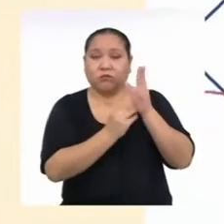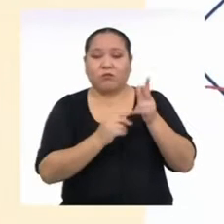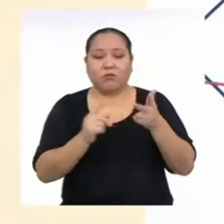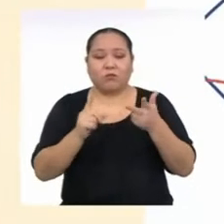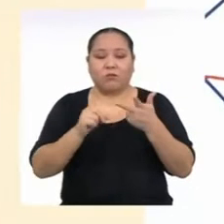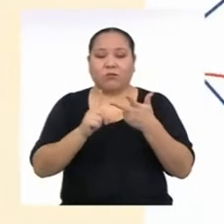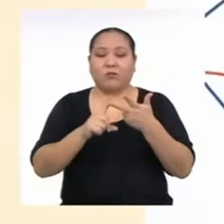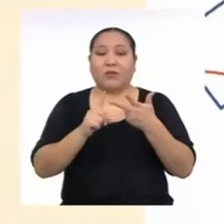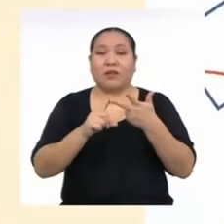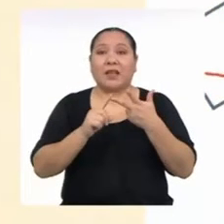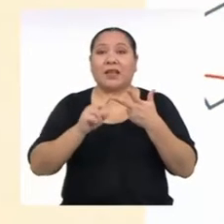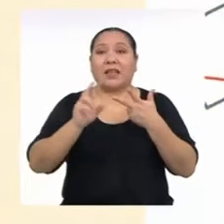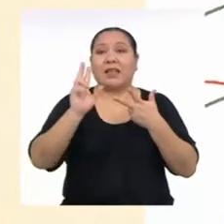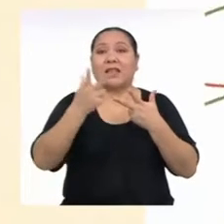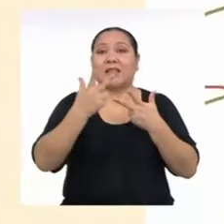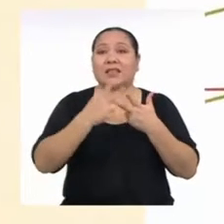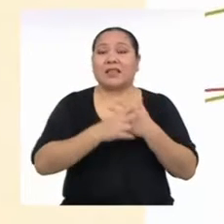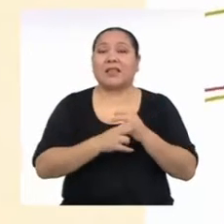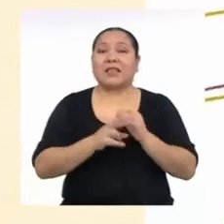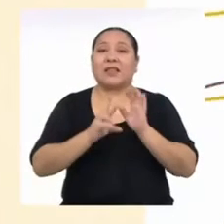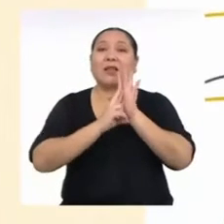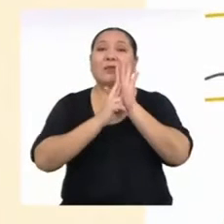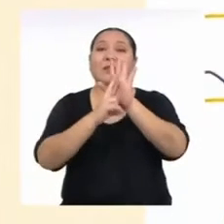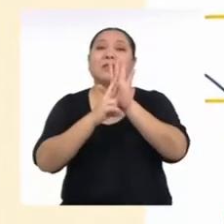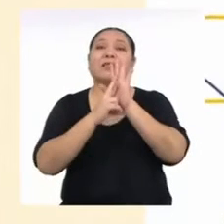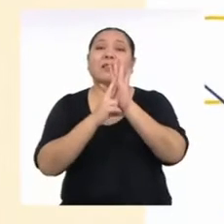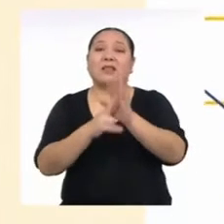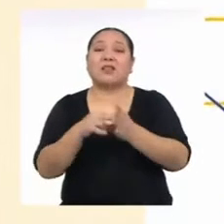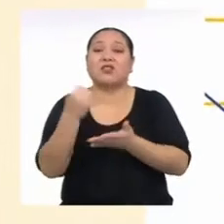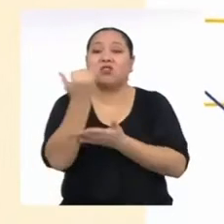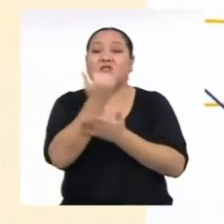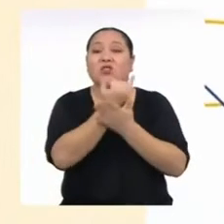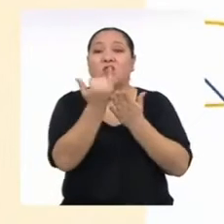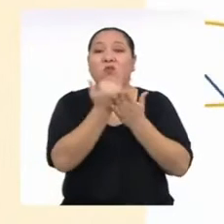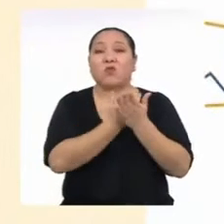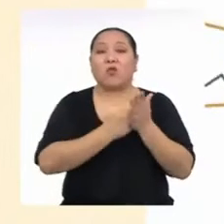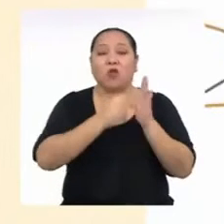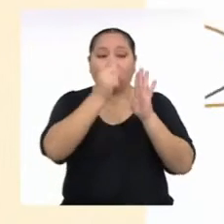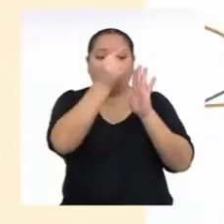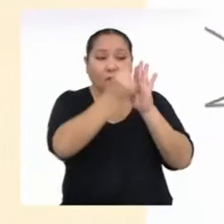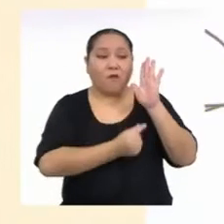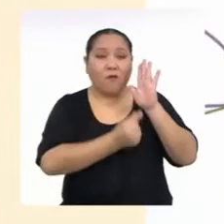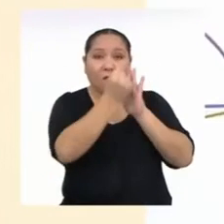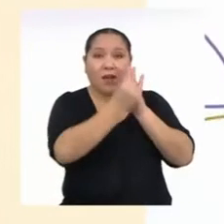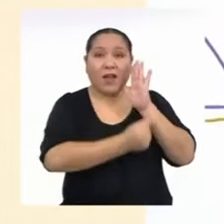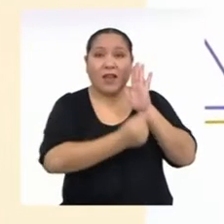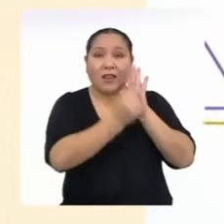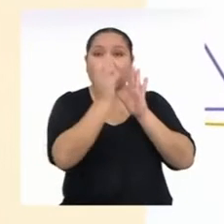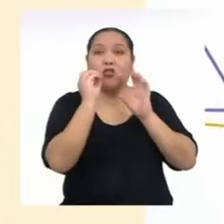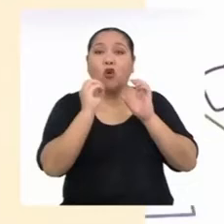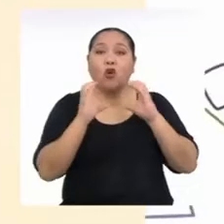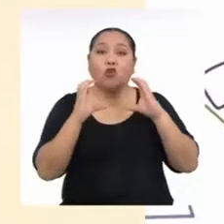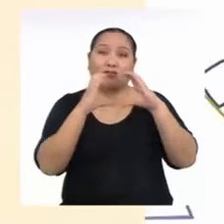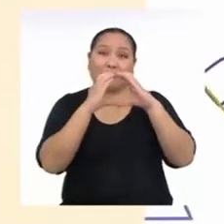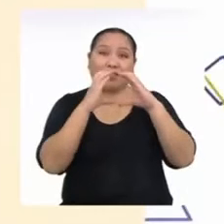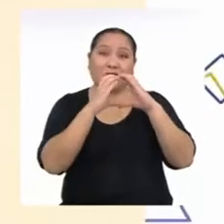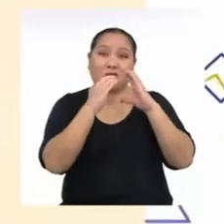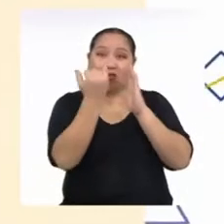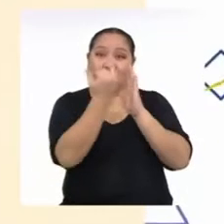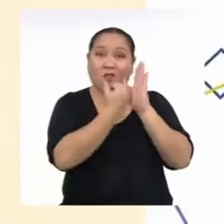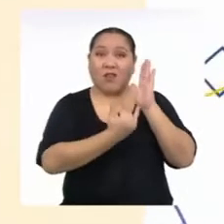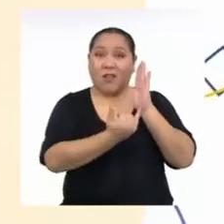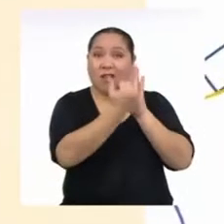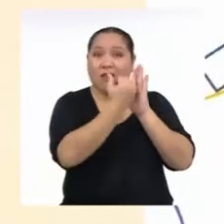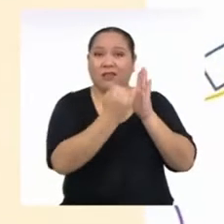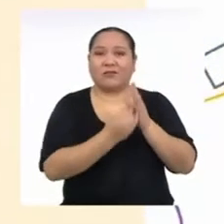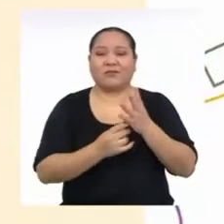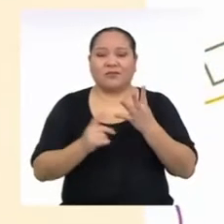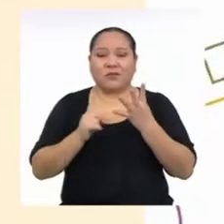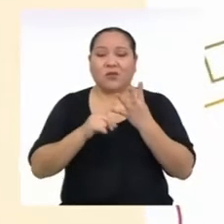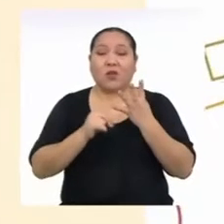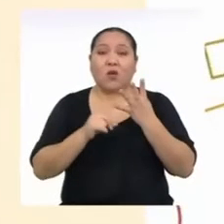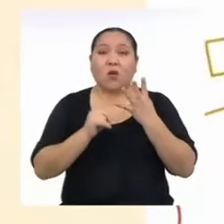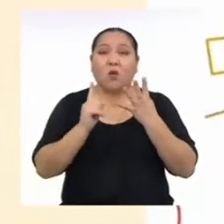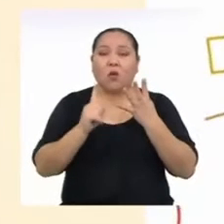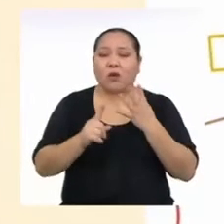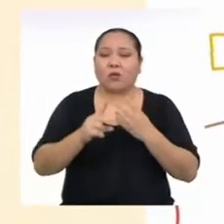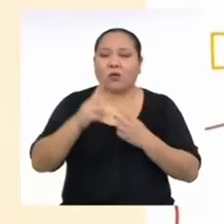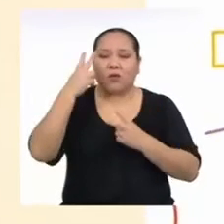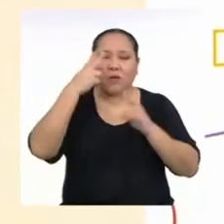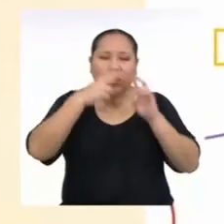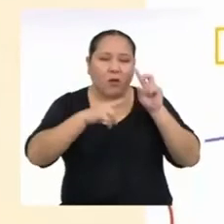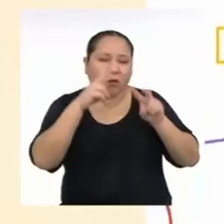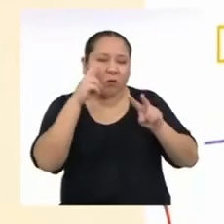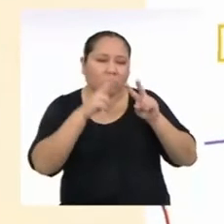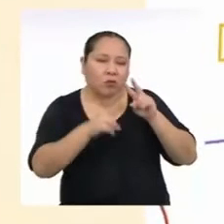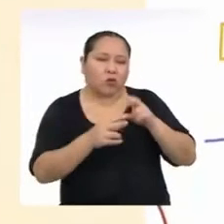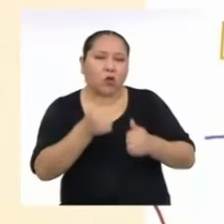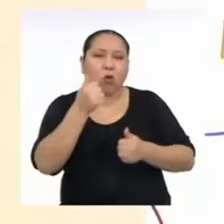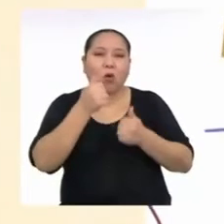la información sobre hábitos de vida saludable mediante gráfico de barras y gráficos circulares. 4. Determinaremos e interpretaremos las